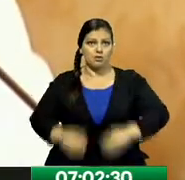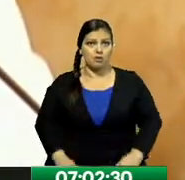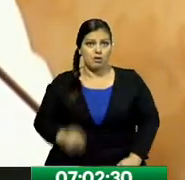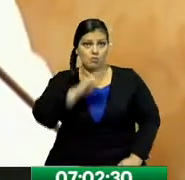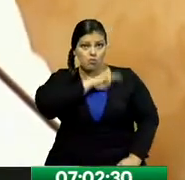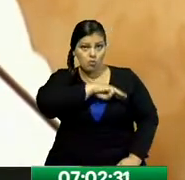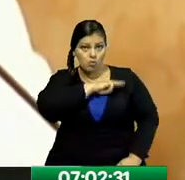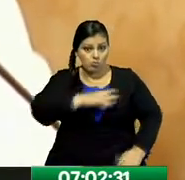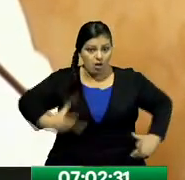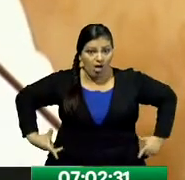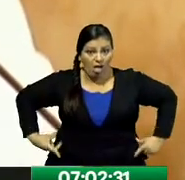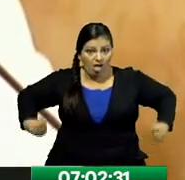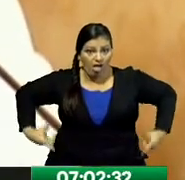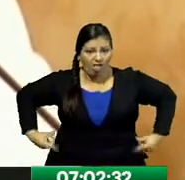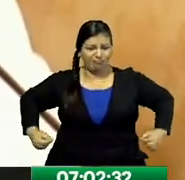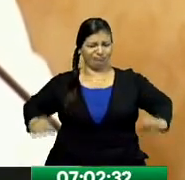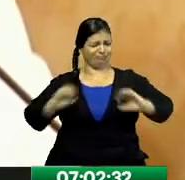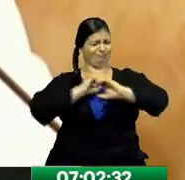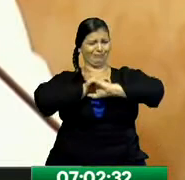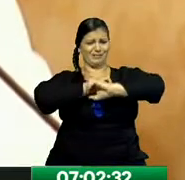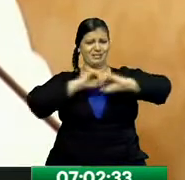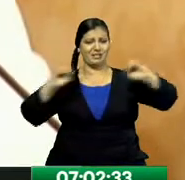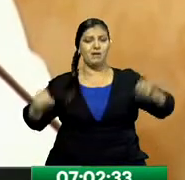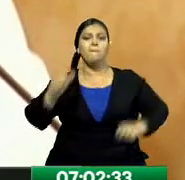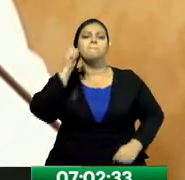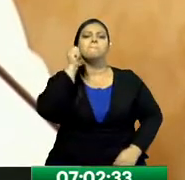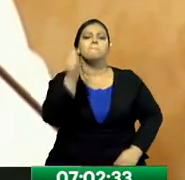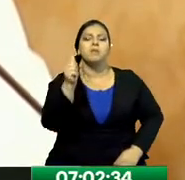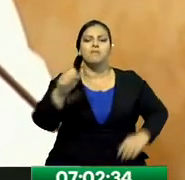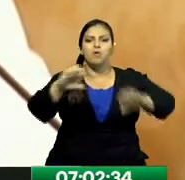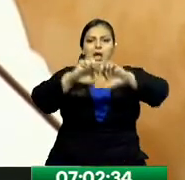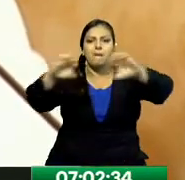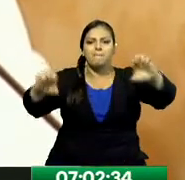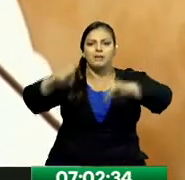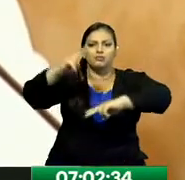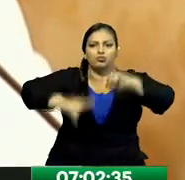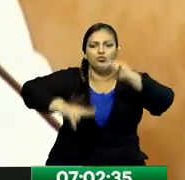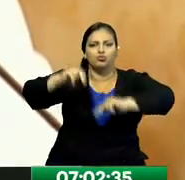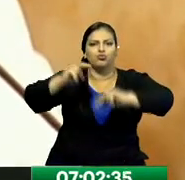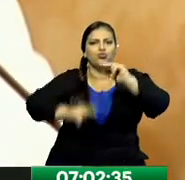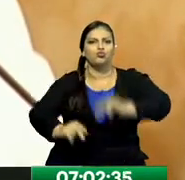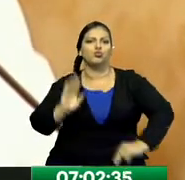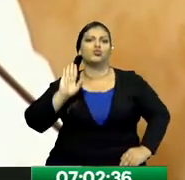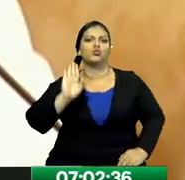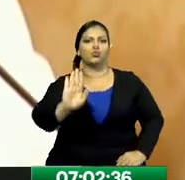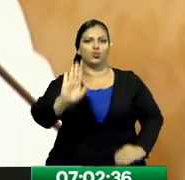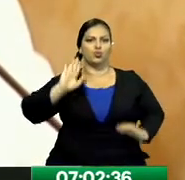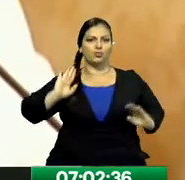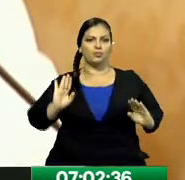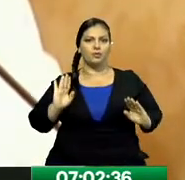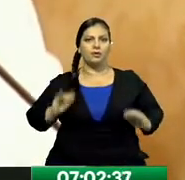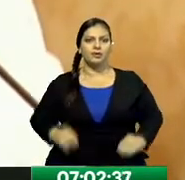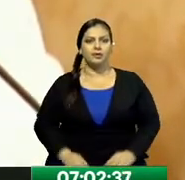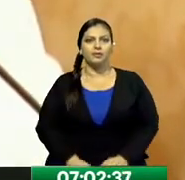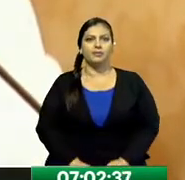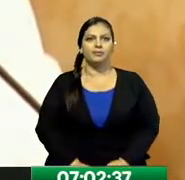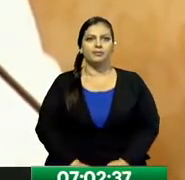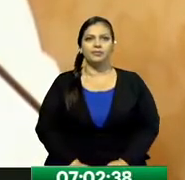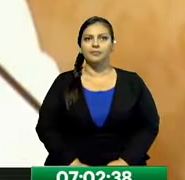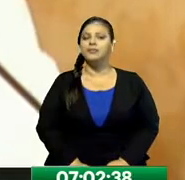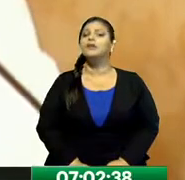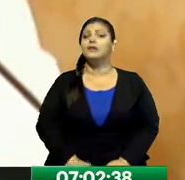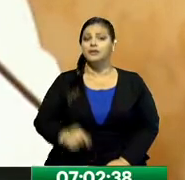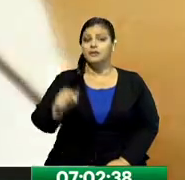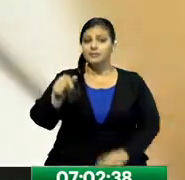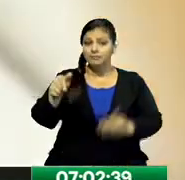ni al Estado central, ni se van a cobrar tributos para eso. Lo pagan la tasa correspondiente directamente al